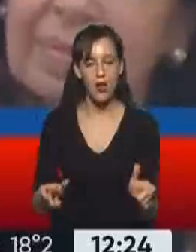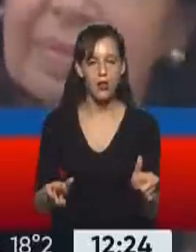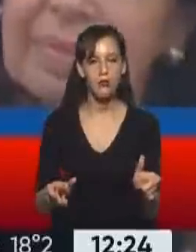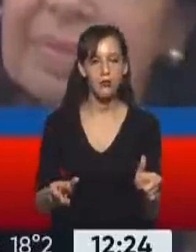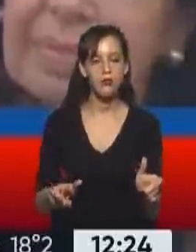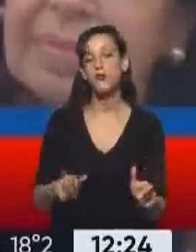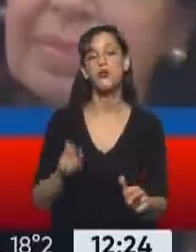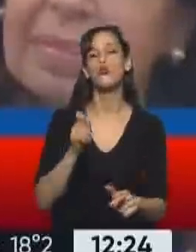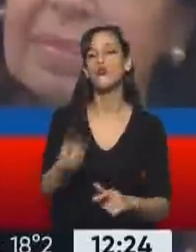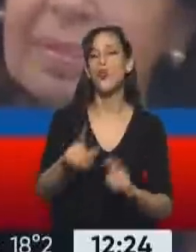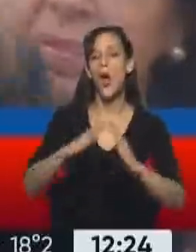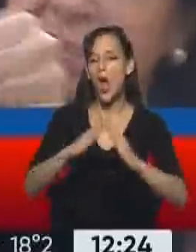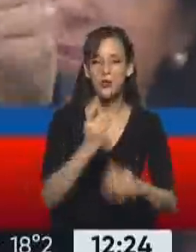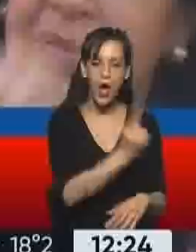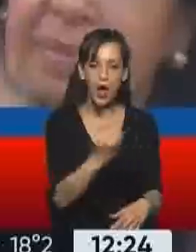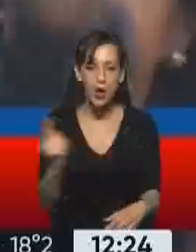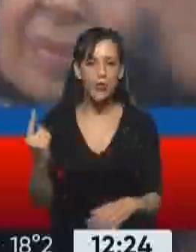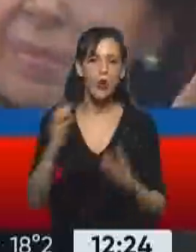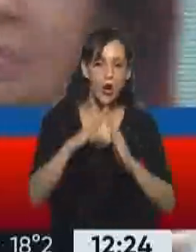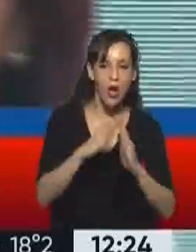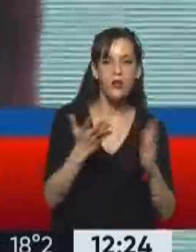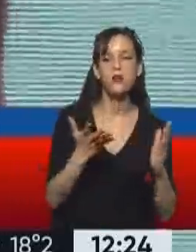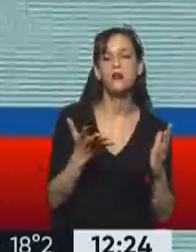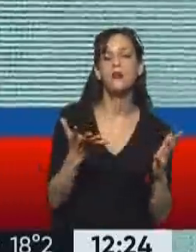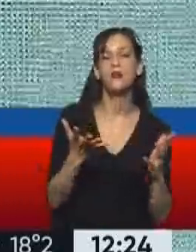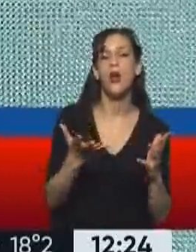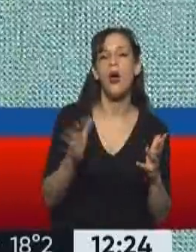en sus casas, otros pechando el carro en las calles,